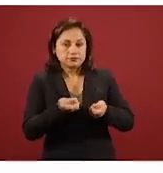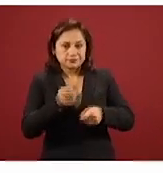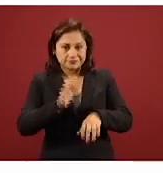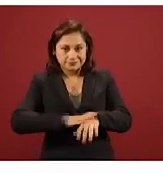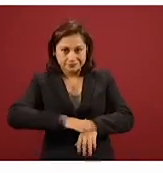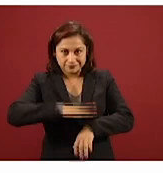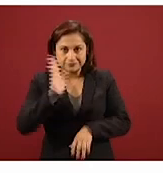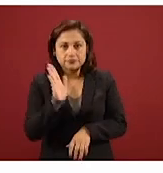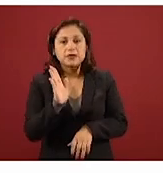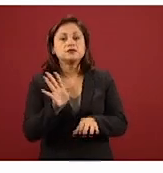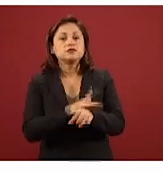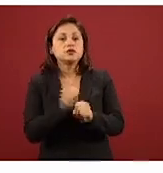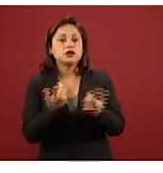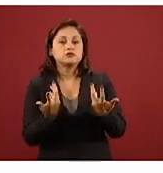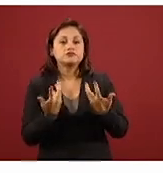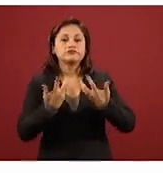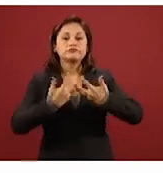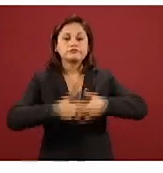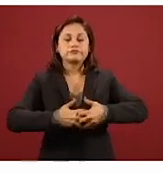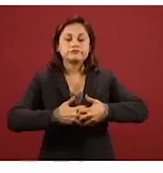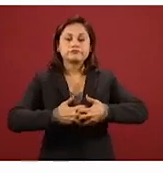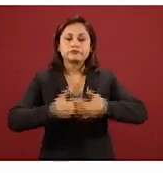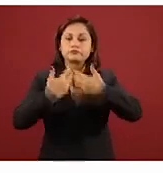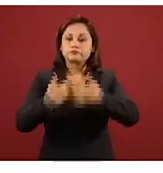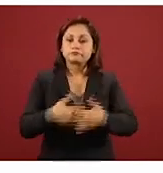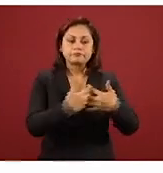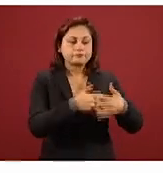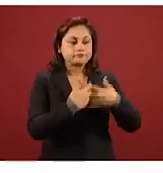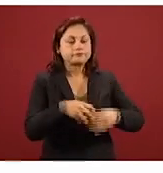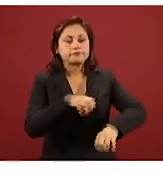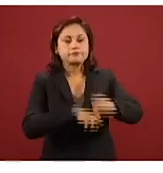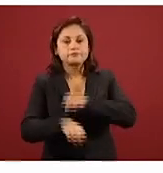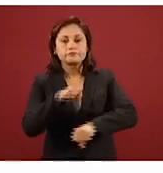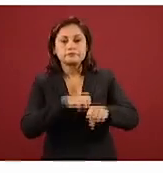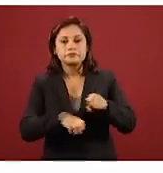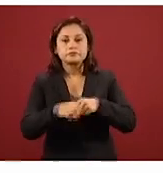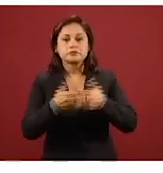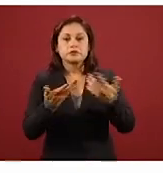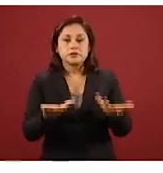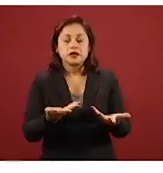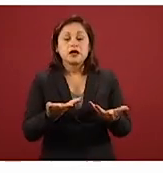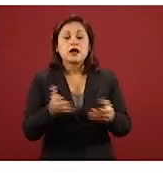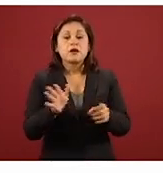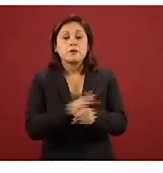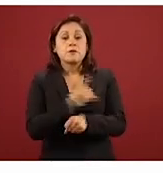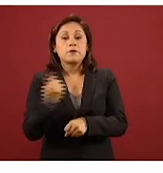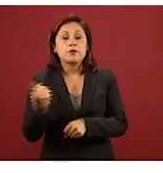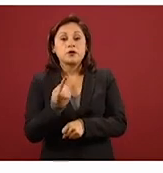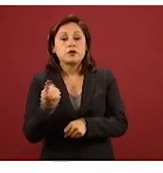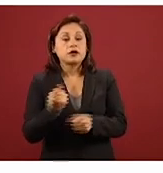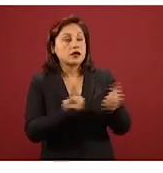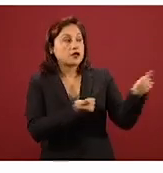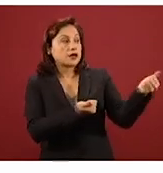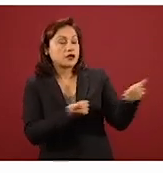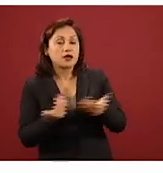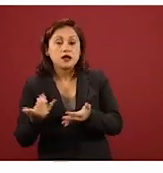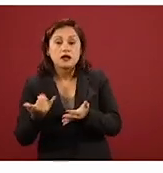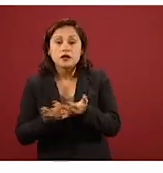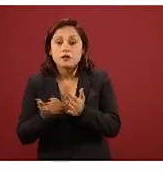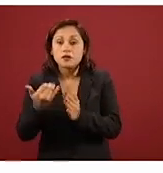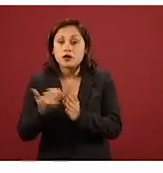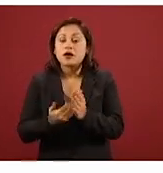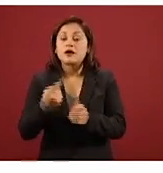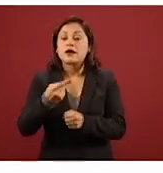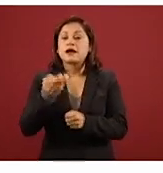esta integración productiva, porque las mercancías entran sin arancel, se arma parte del proceso, se